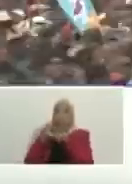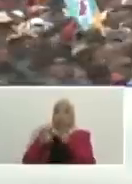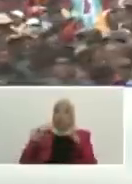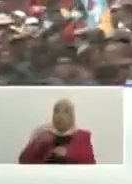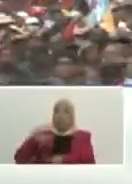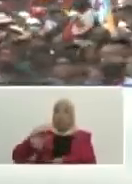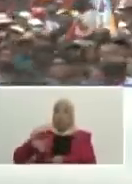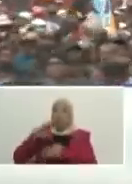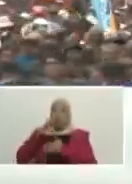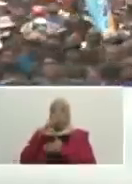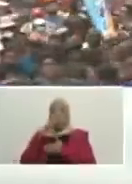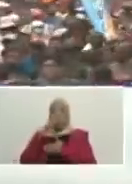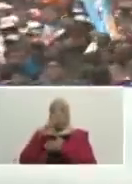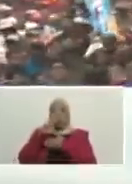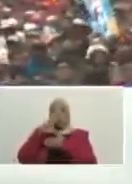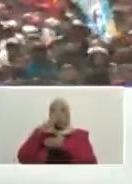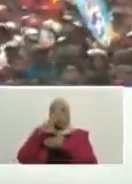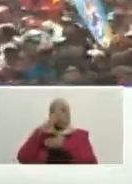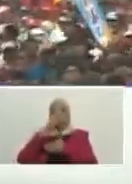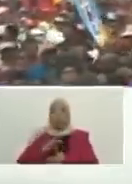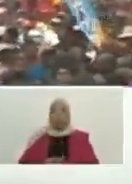nuestra América.